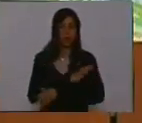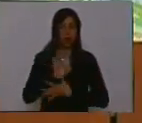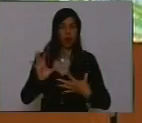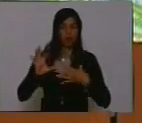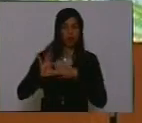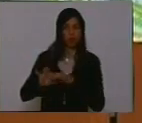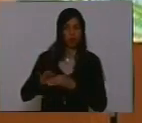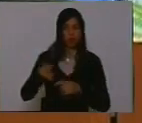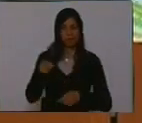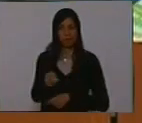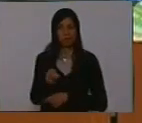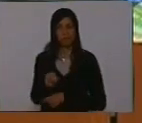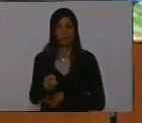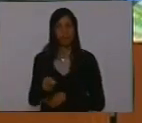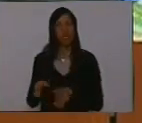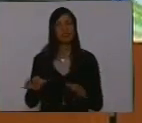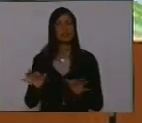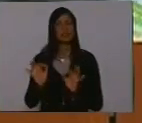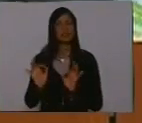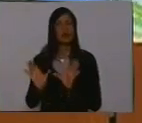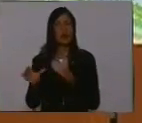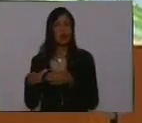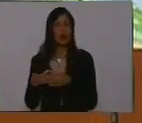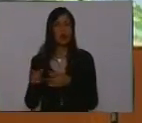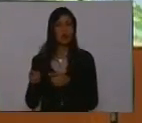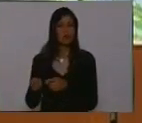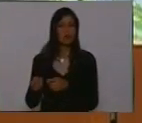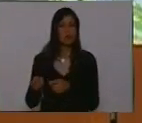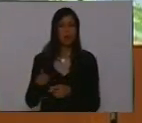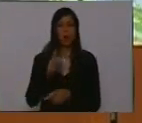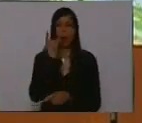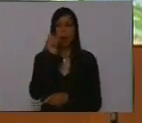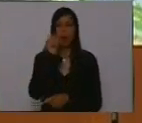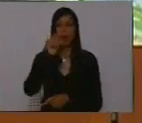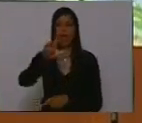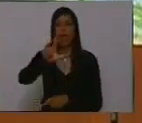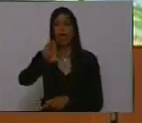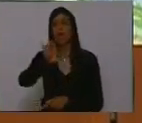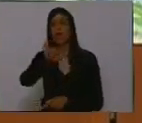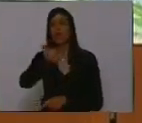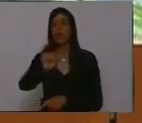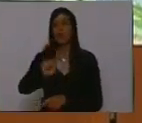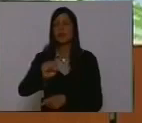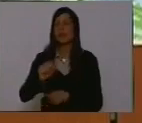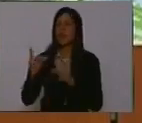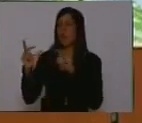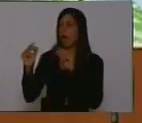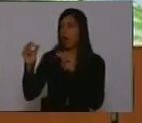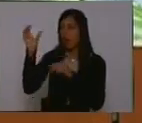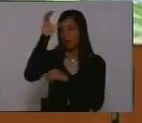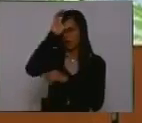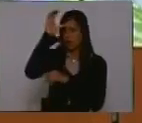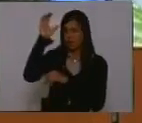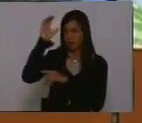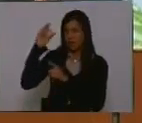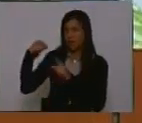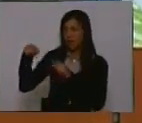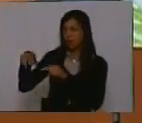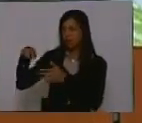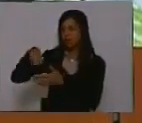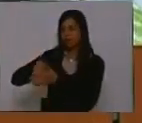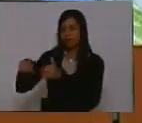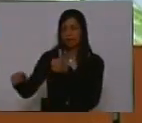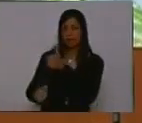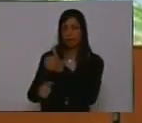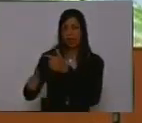país, especialmente de Luis Almagro, que le dice a Capriles: arrodíllese, que